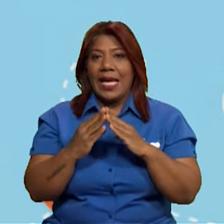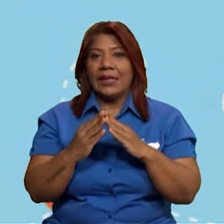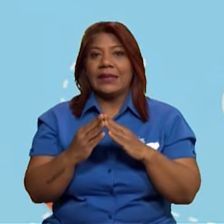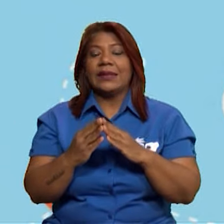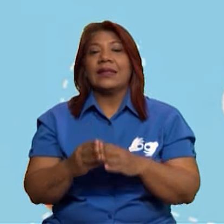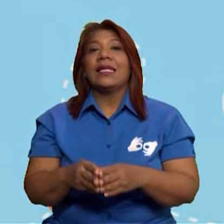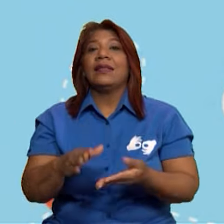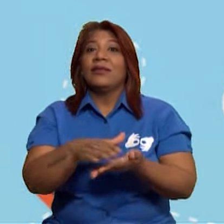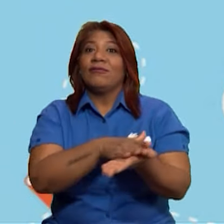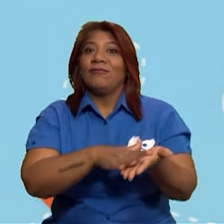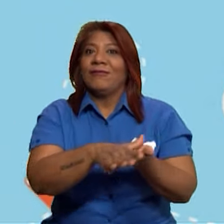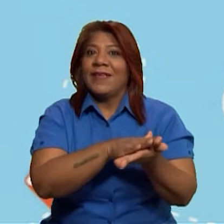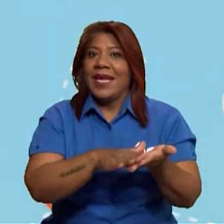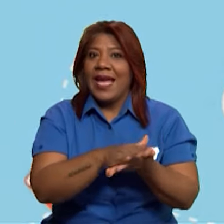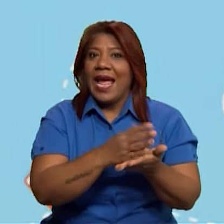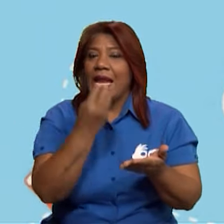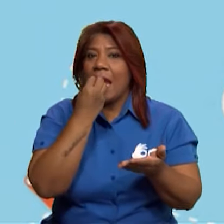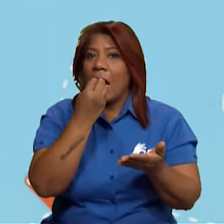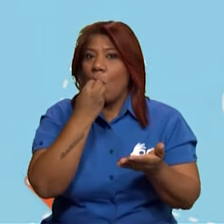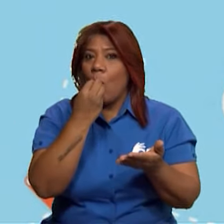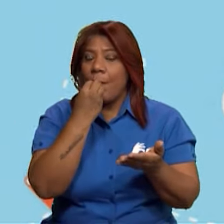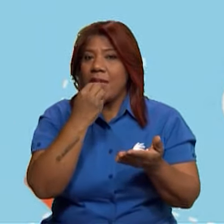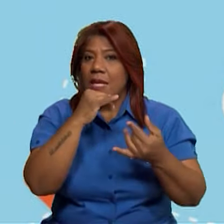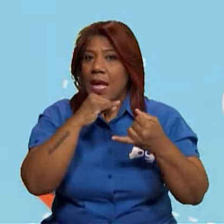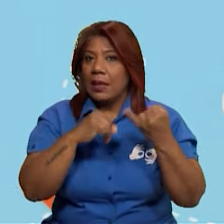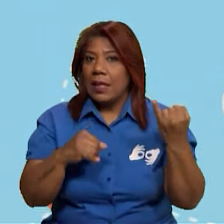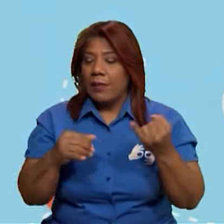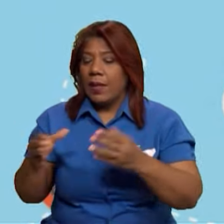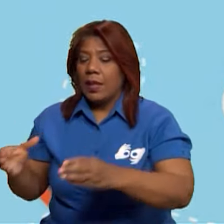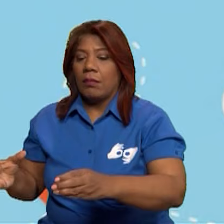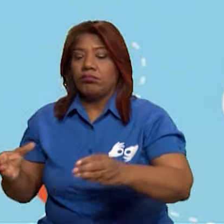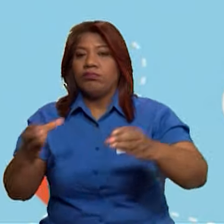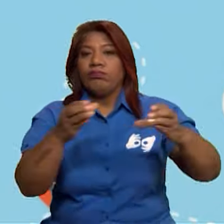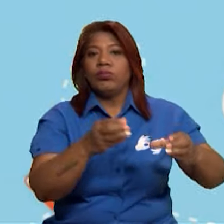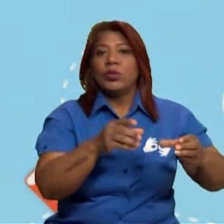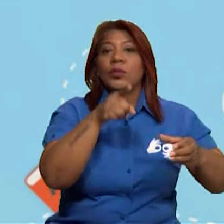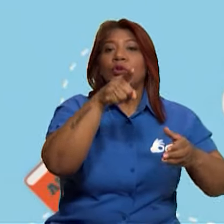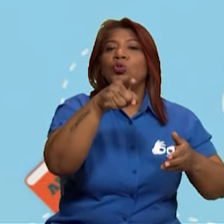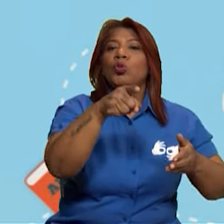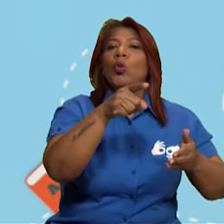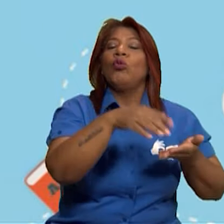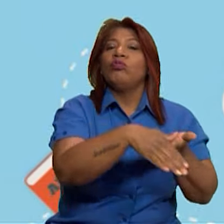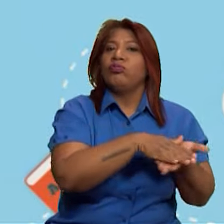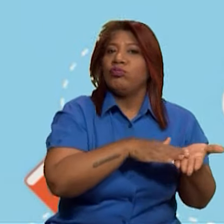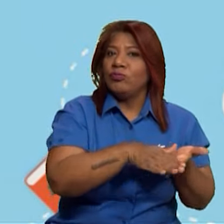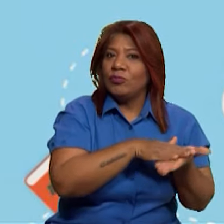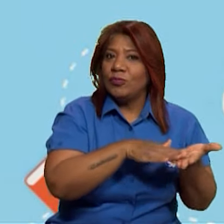Poder fregar algunos trastes o algunos platos. Debemos